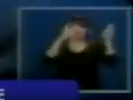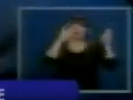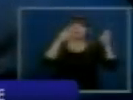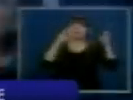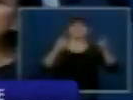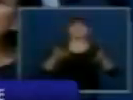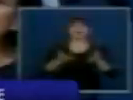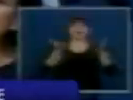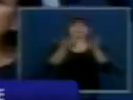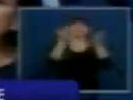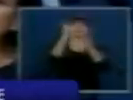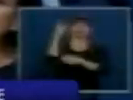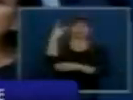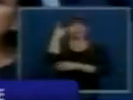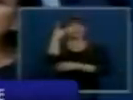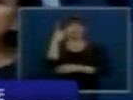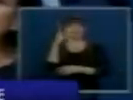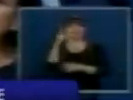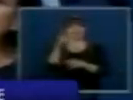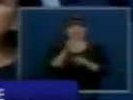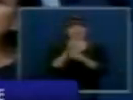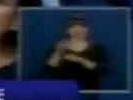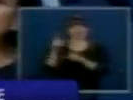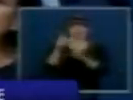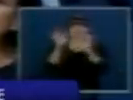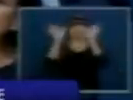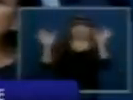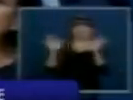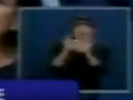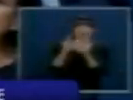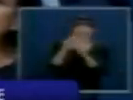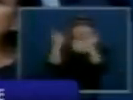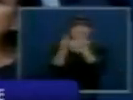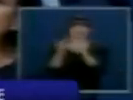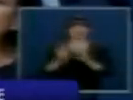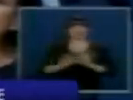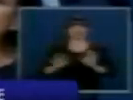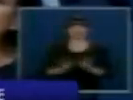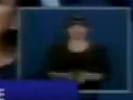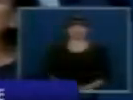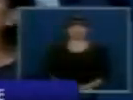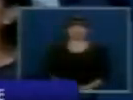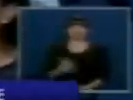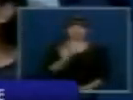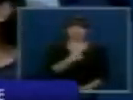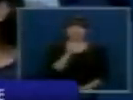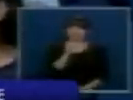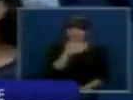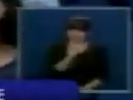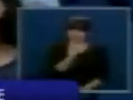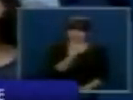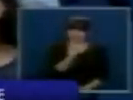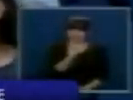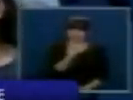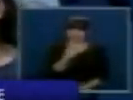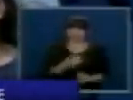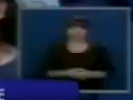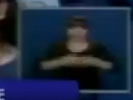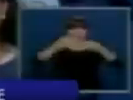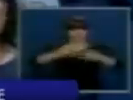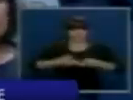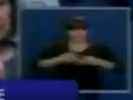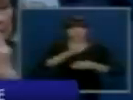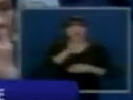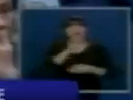caudal político desde un obsoleto maniqueísmo partidista. Seamos serios, pongámonos firmes y hablemos